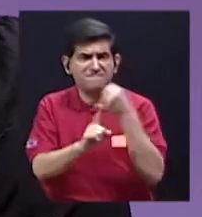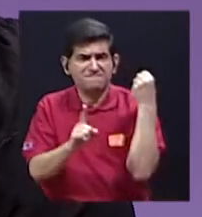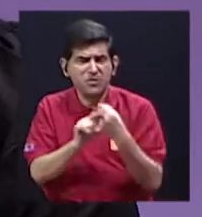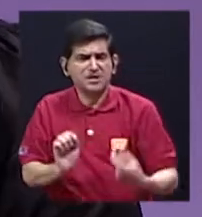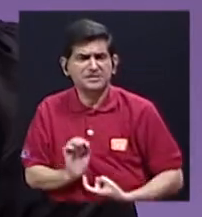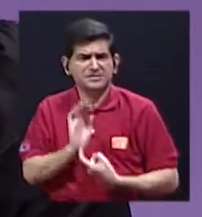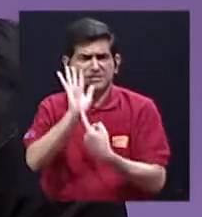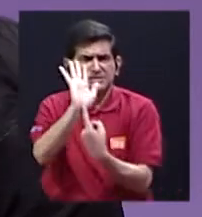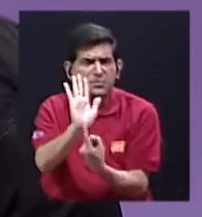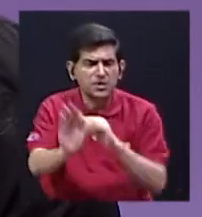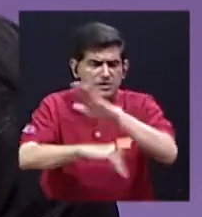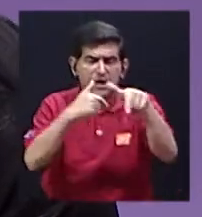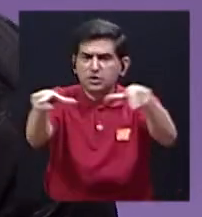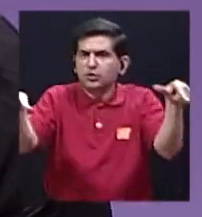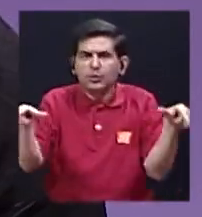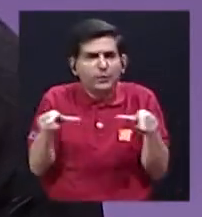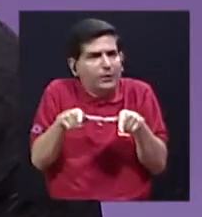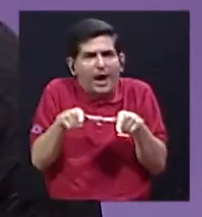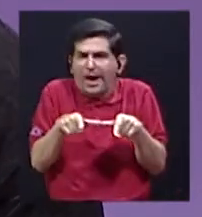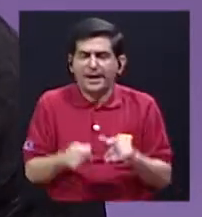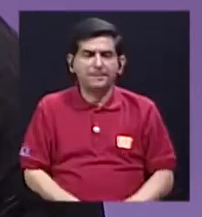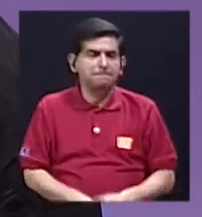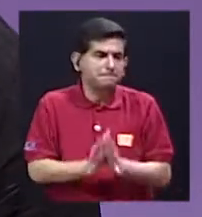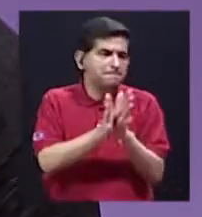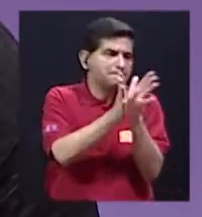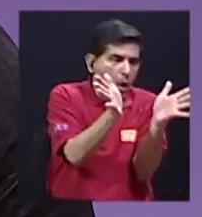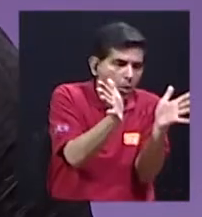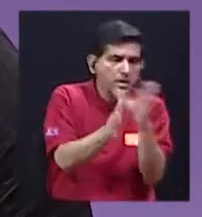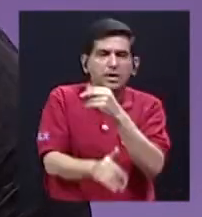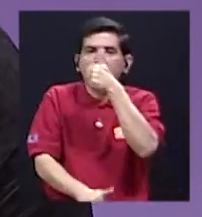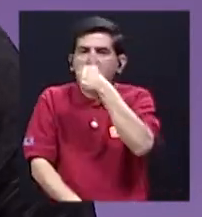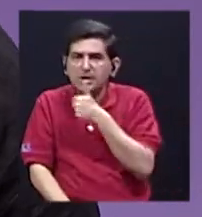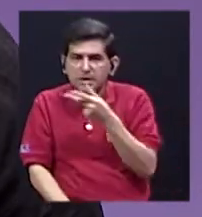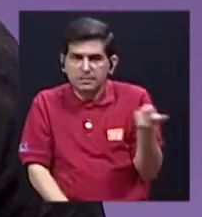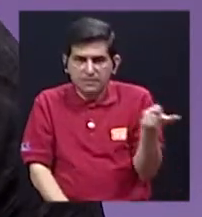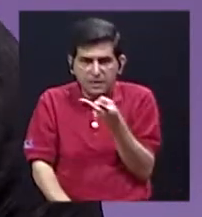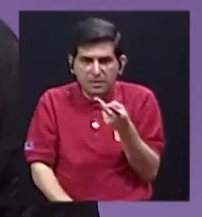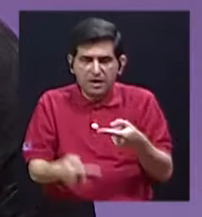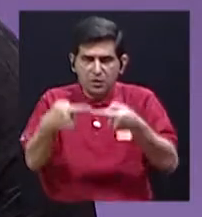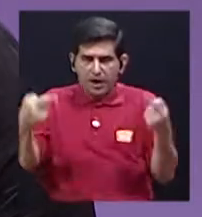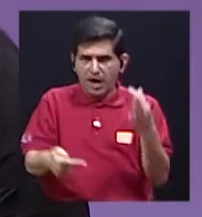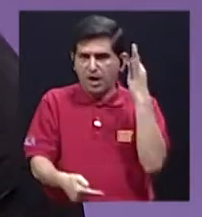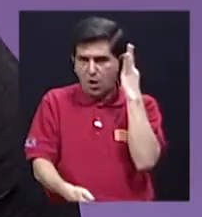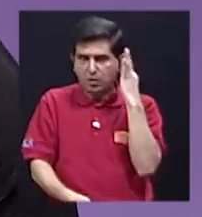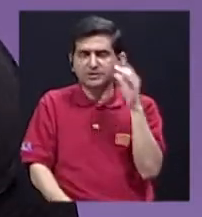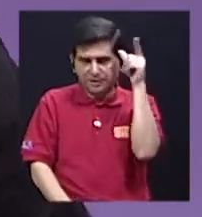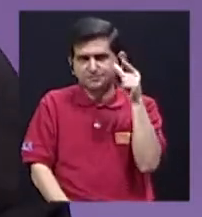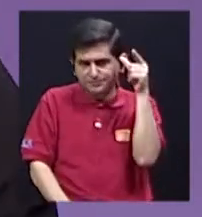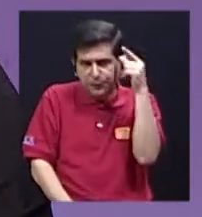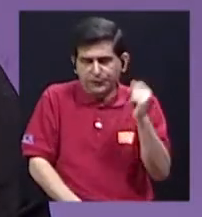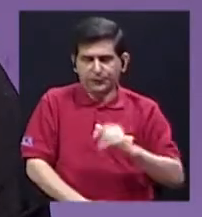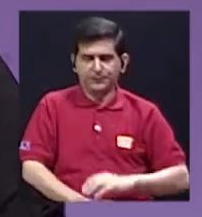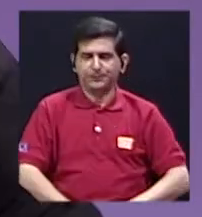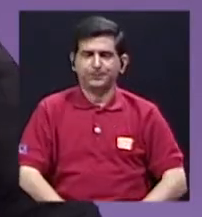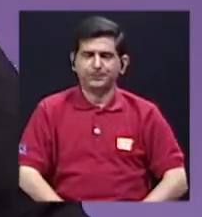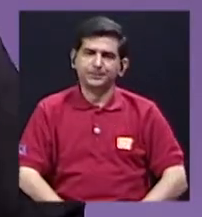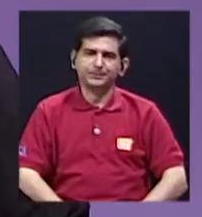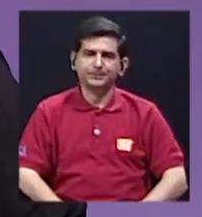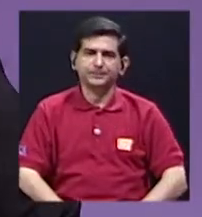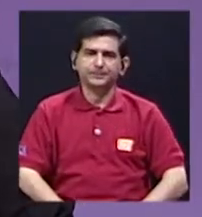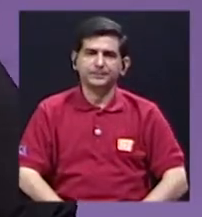que se manifiesta en todos lados en los lugares públicos y privados contra las mujeres eso es evidente de verdad